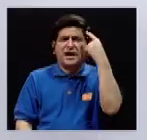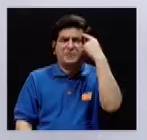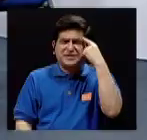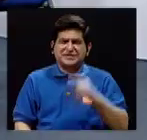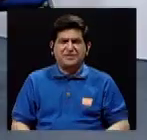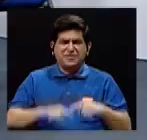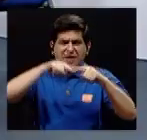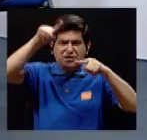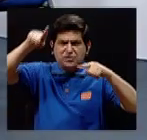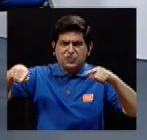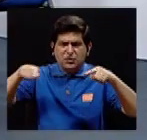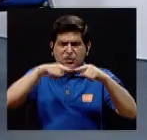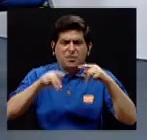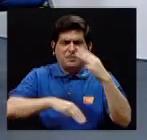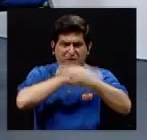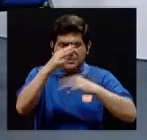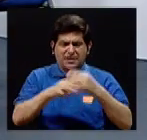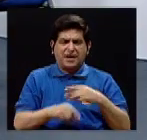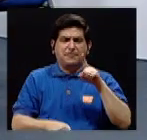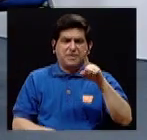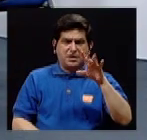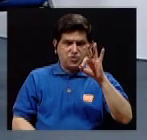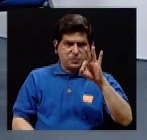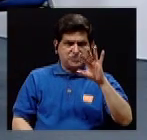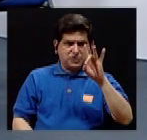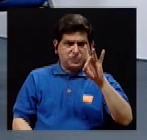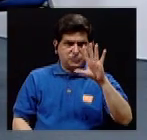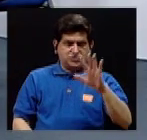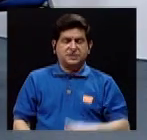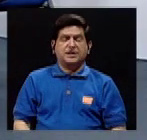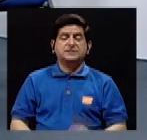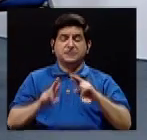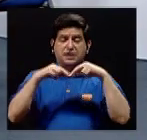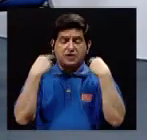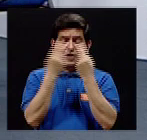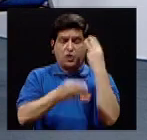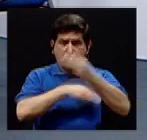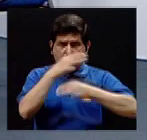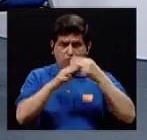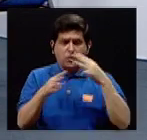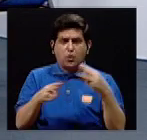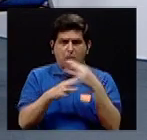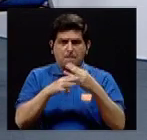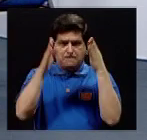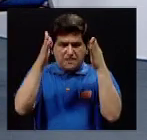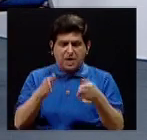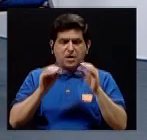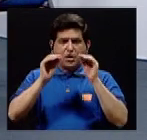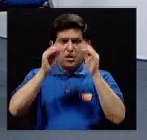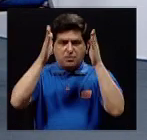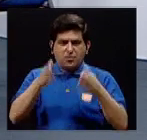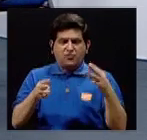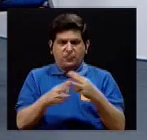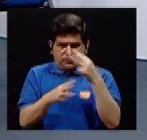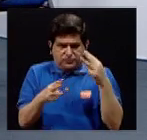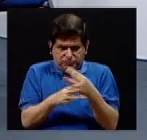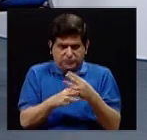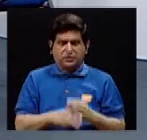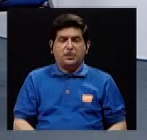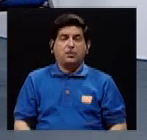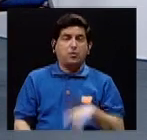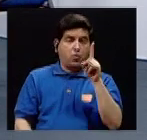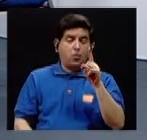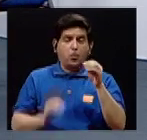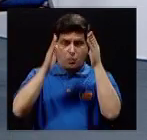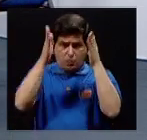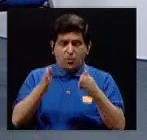mundo en 1985 hay una reunión mundial de de matemáticos y de educadores matemáticos Y entonces hay